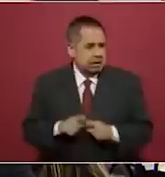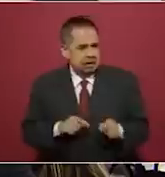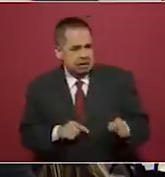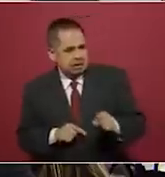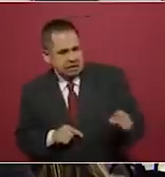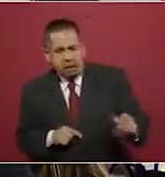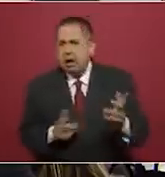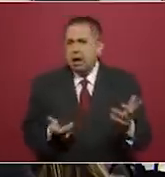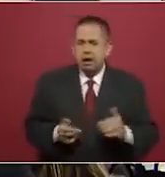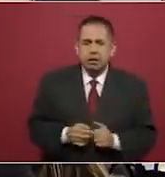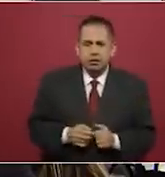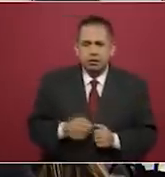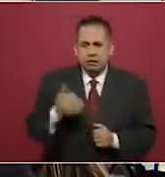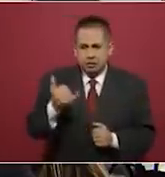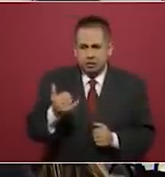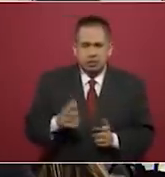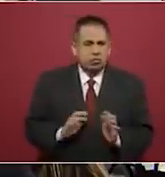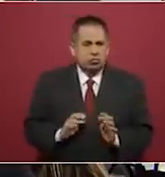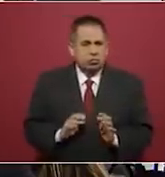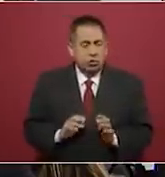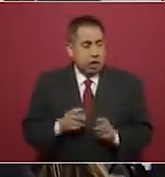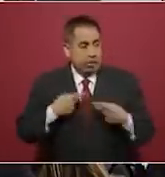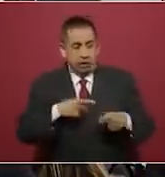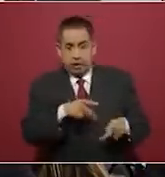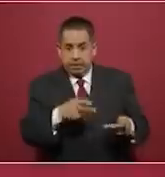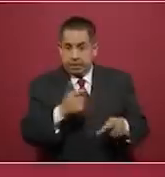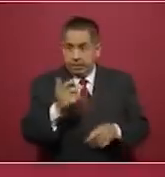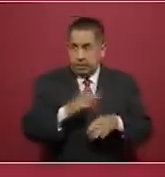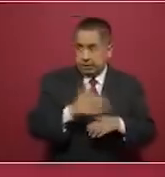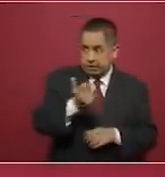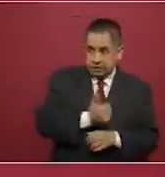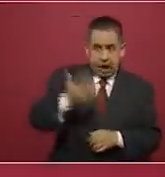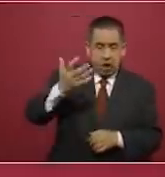este pues los que están vendiendo caro